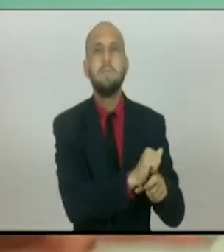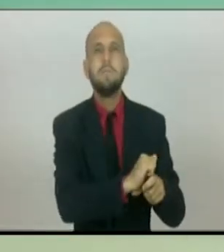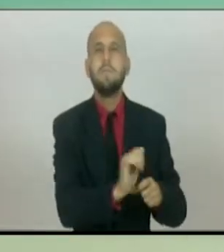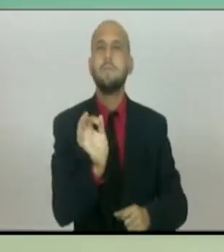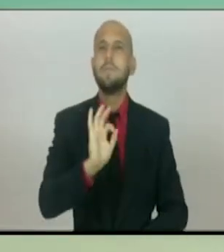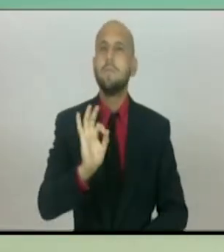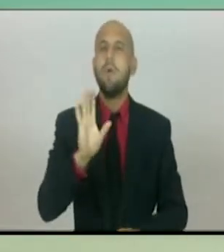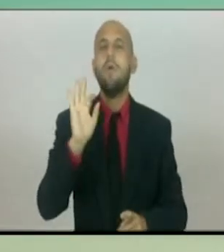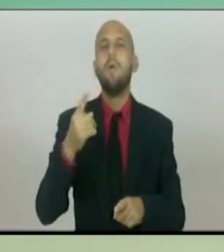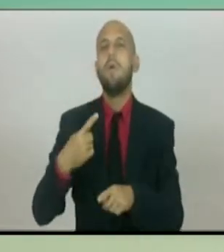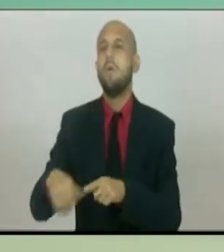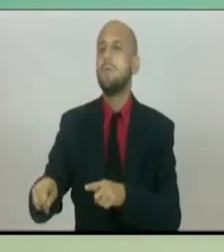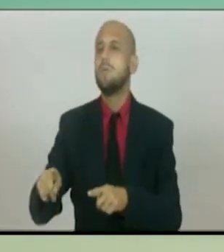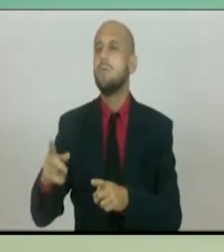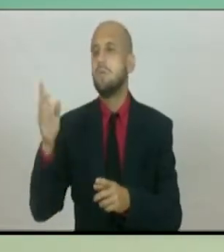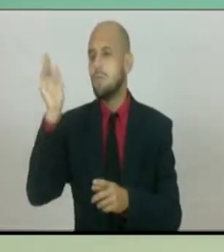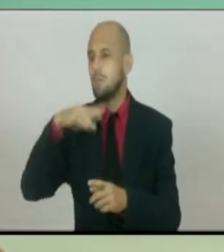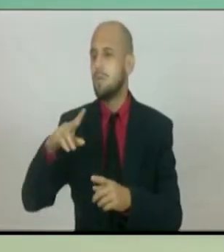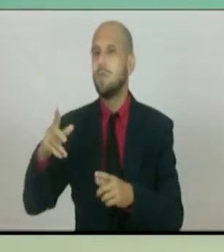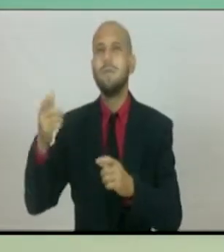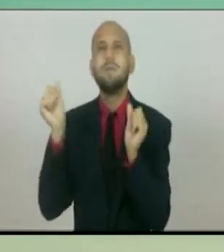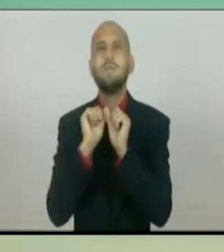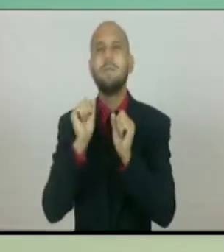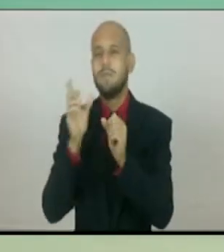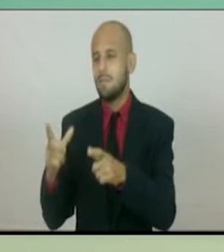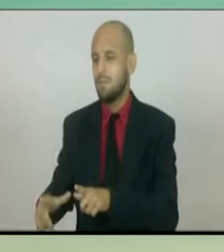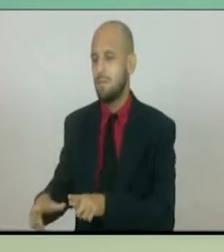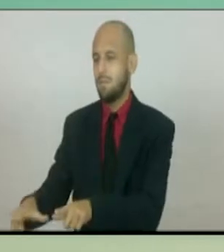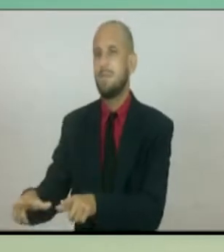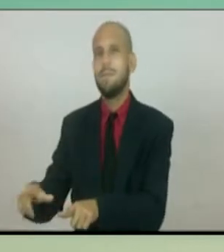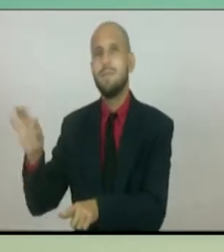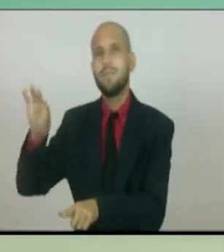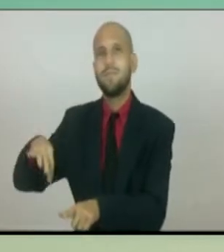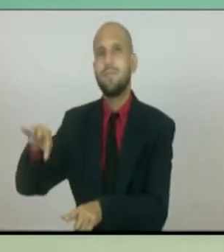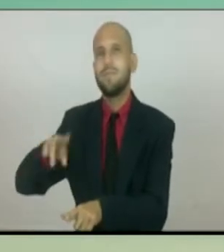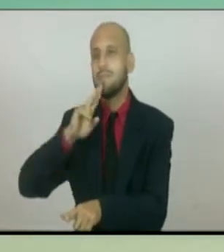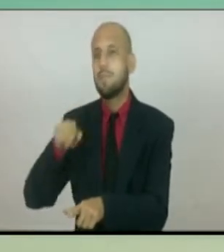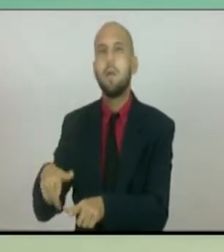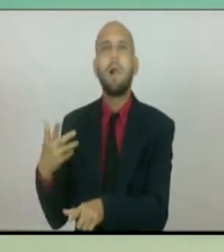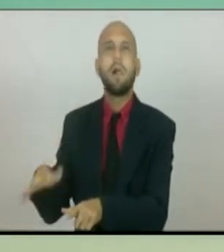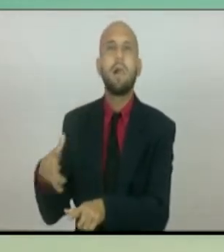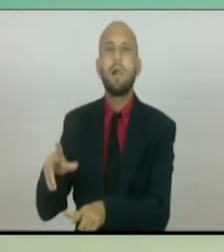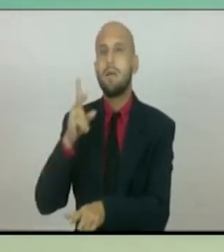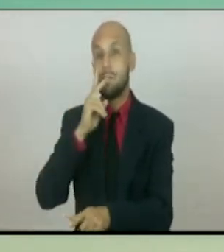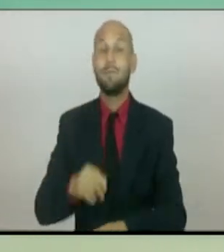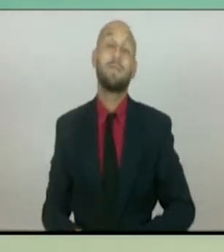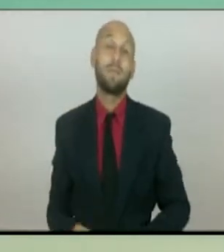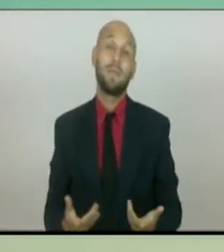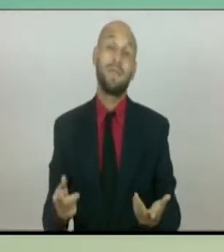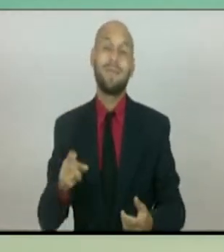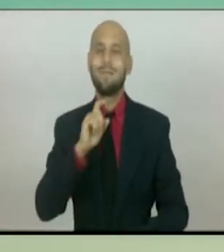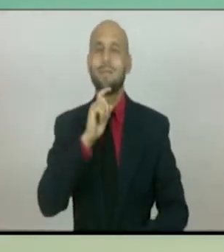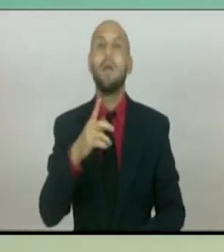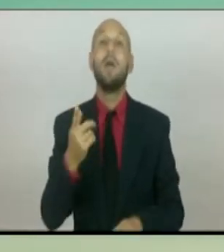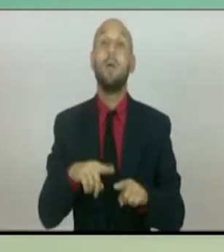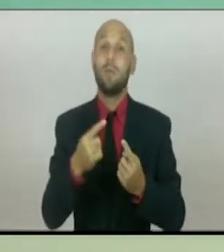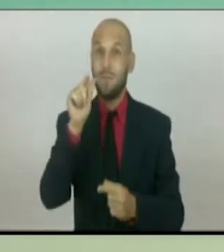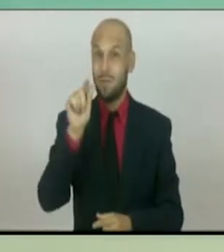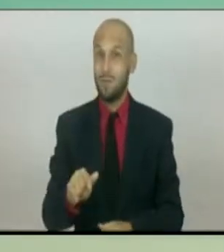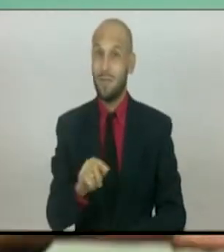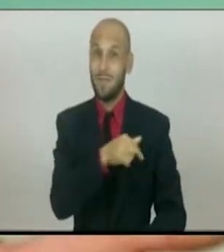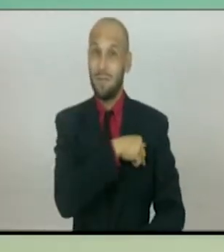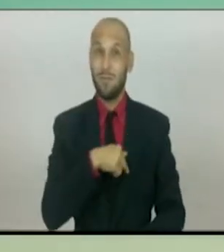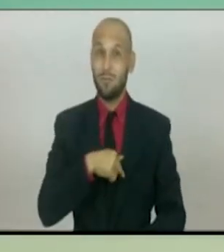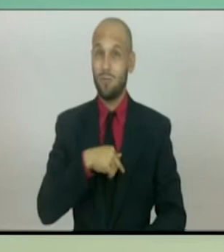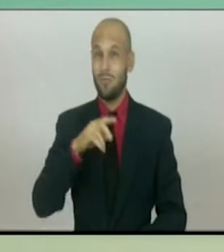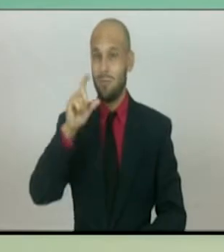un 20% de las viviendas todos los meses, que siempre estamos acostumbrados a que al menos el operario va, aplica el abate,